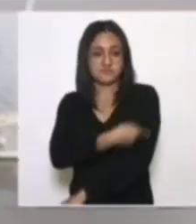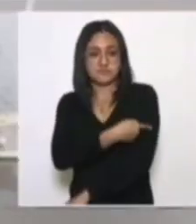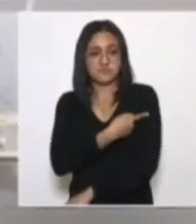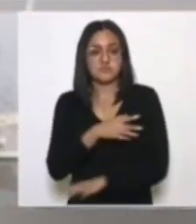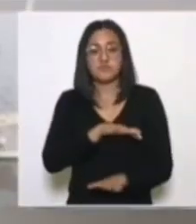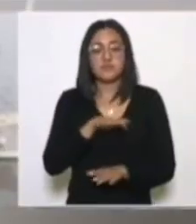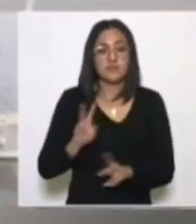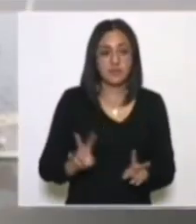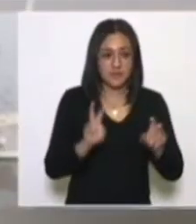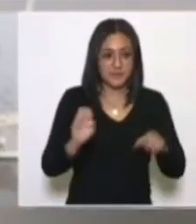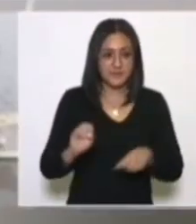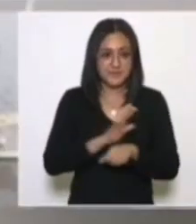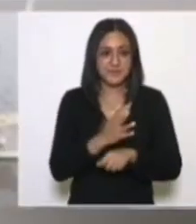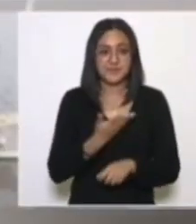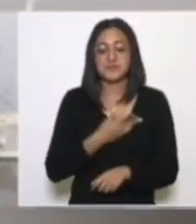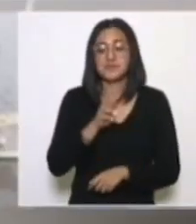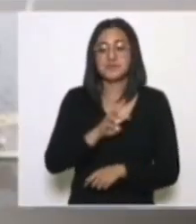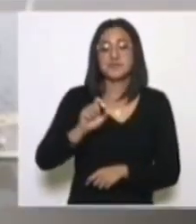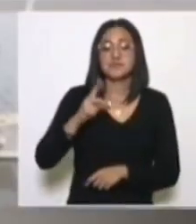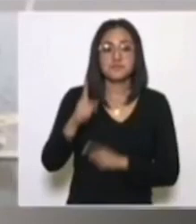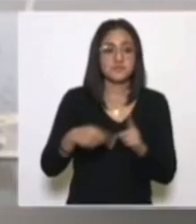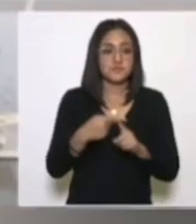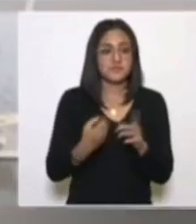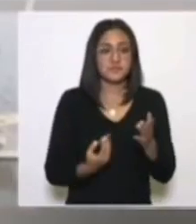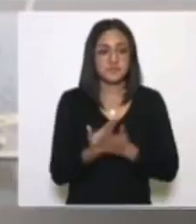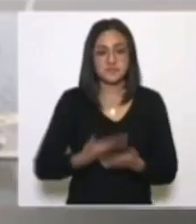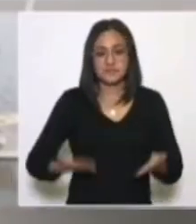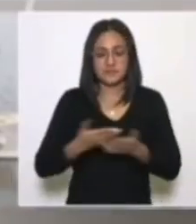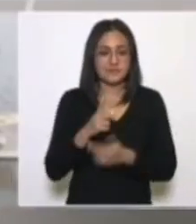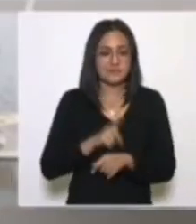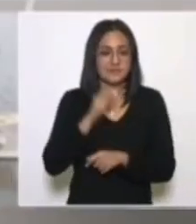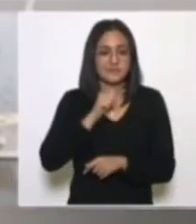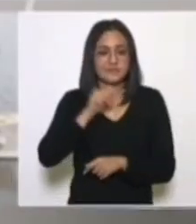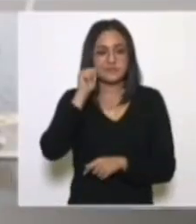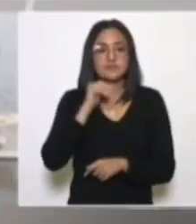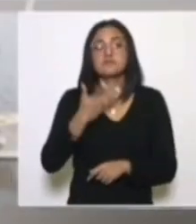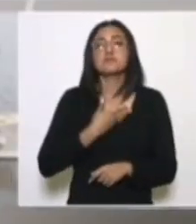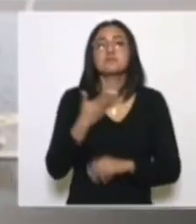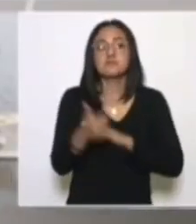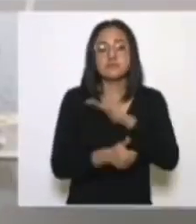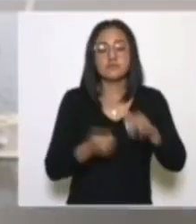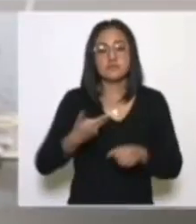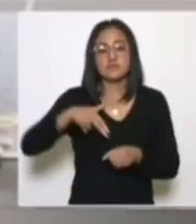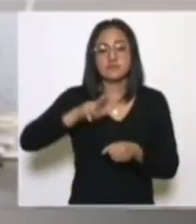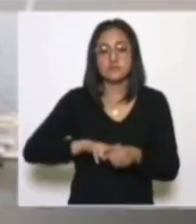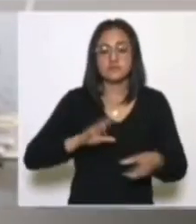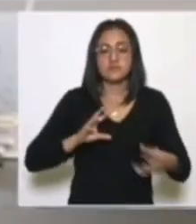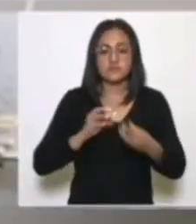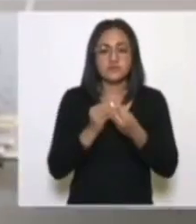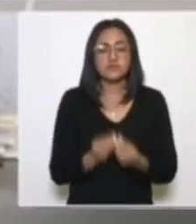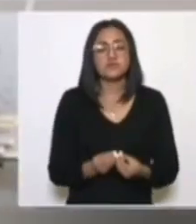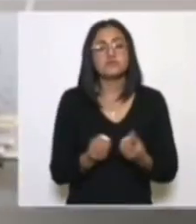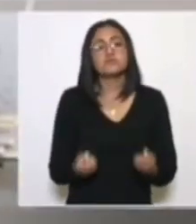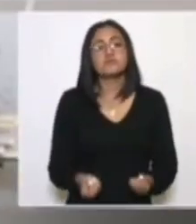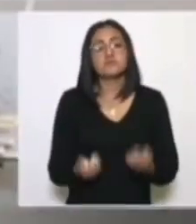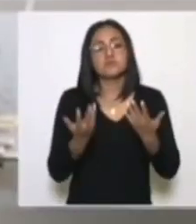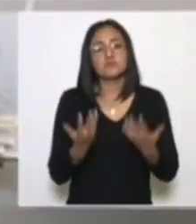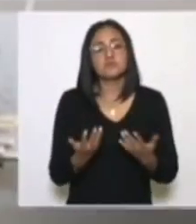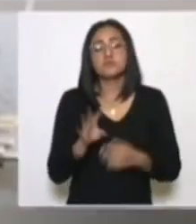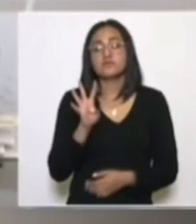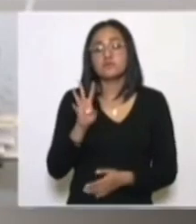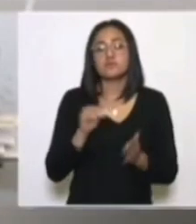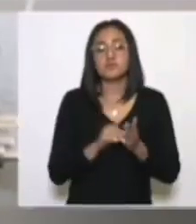Ya en tema COVID, 322 casos nuevos en comparación al día de ayer. Tenemos casos activos ambulatorios y hospitalizados,